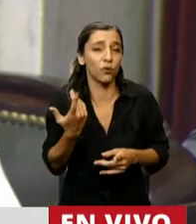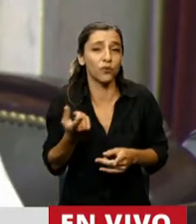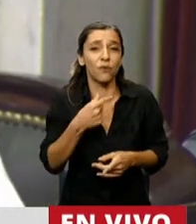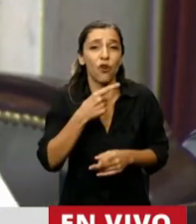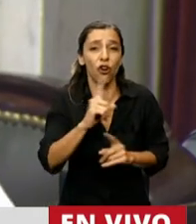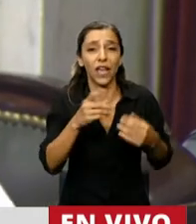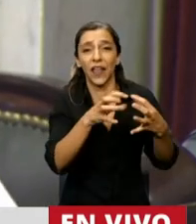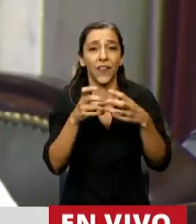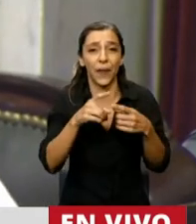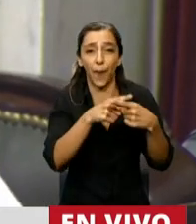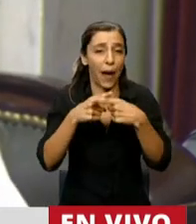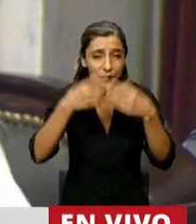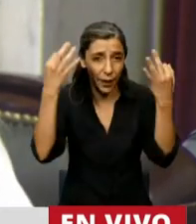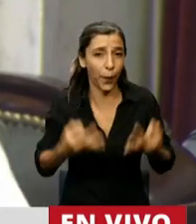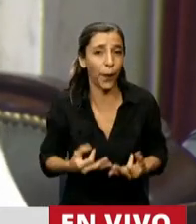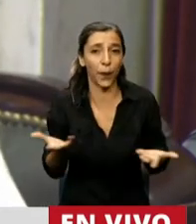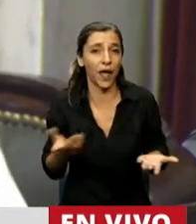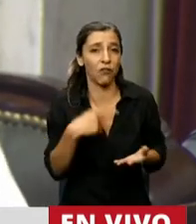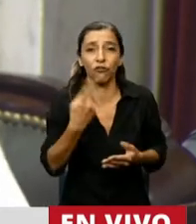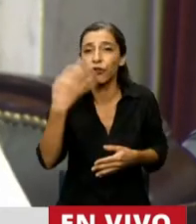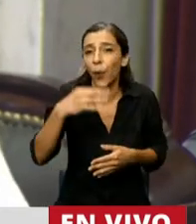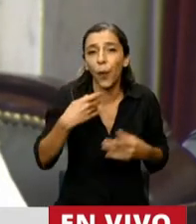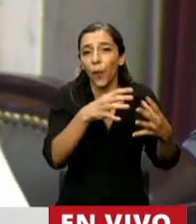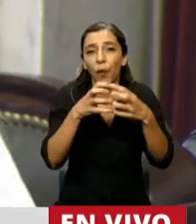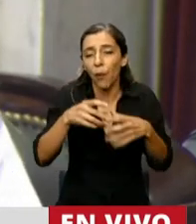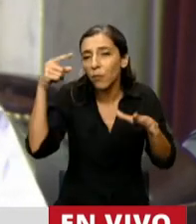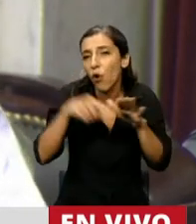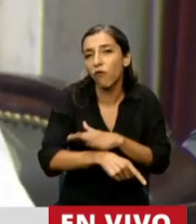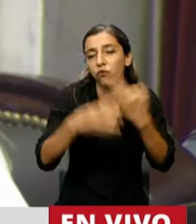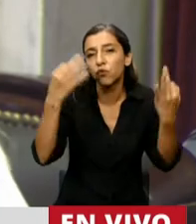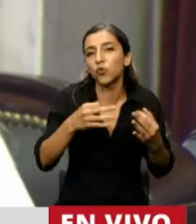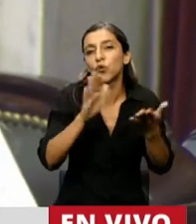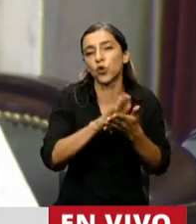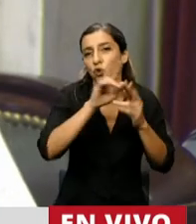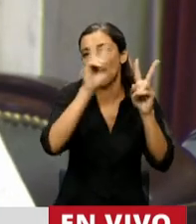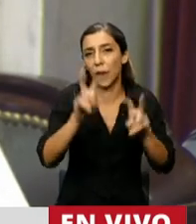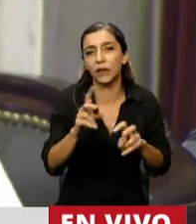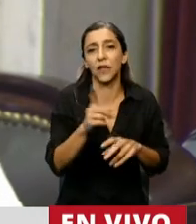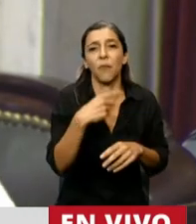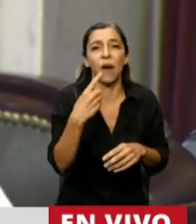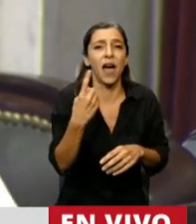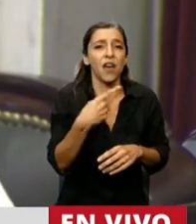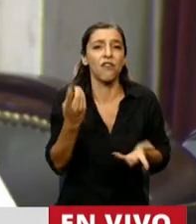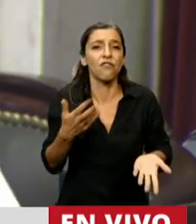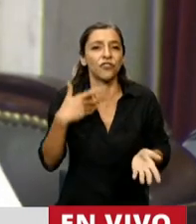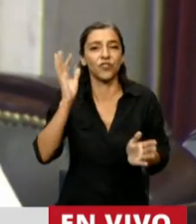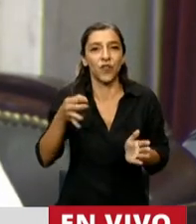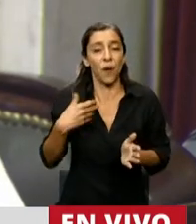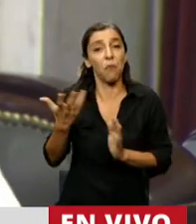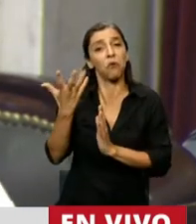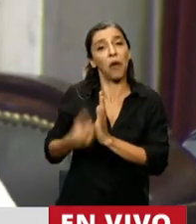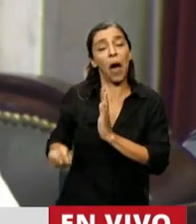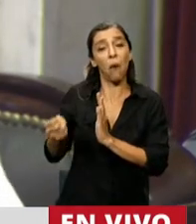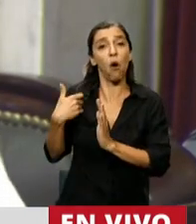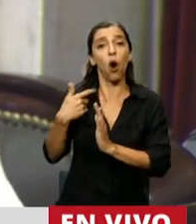estaríamos dando un debate de fondo también sobre este tema. Porque si que neguemos que existe el aborto no los hace desaparecer,